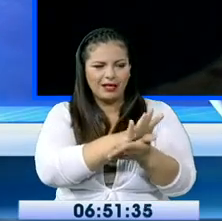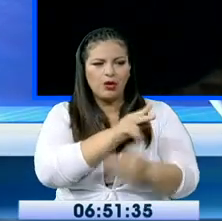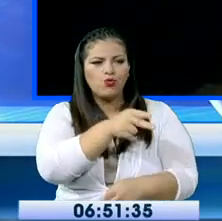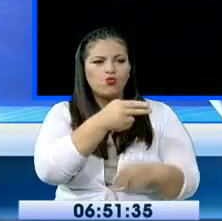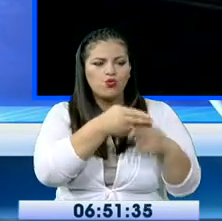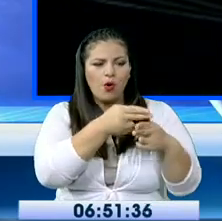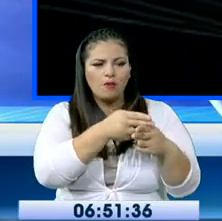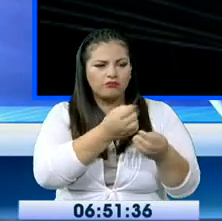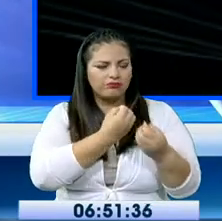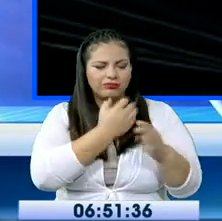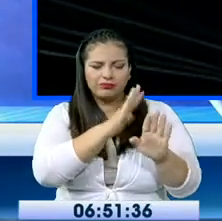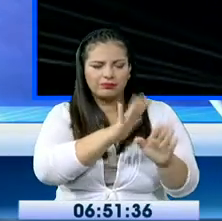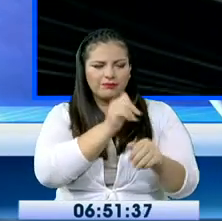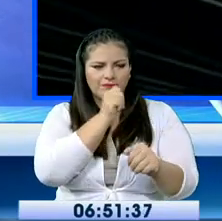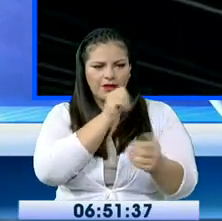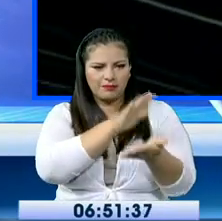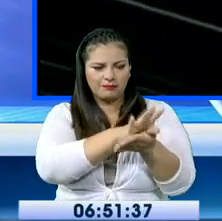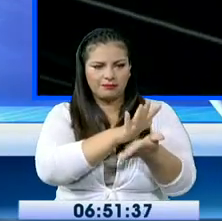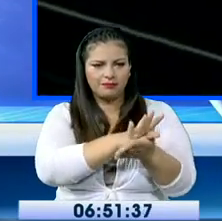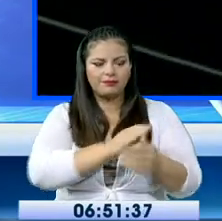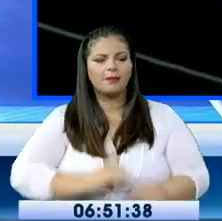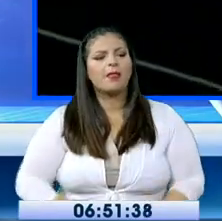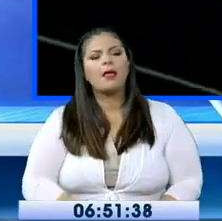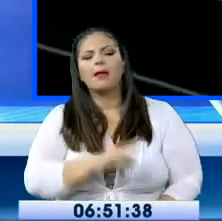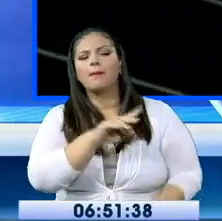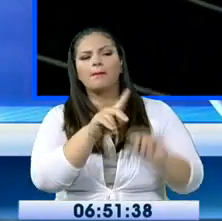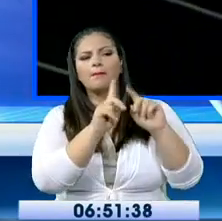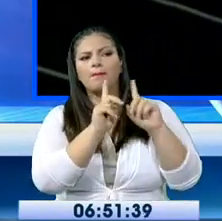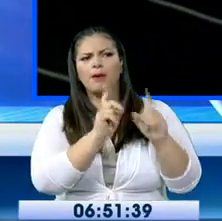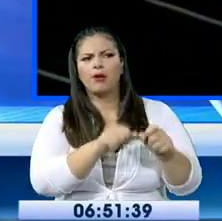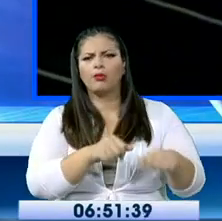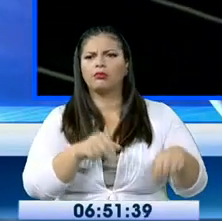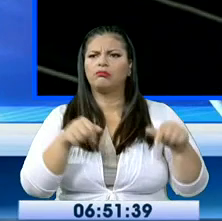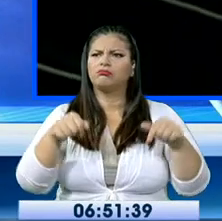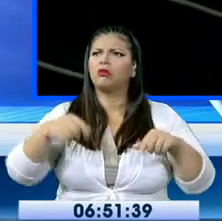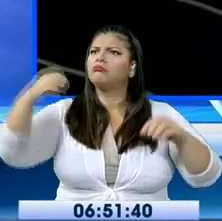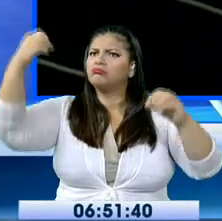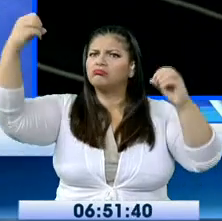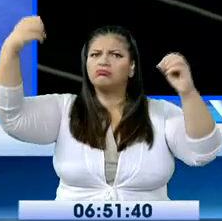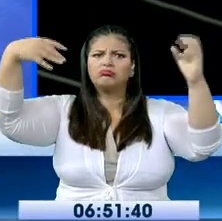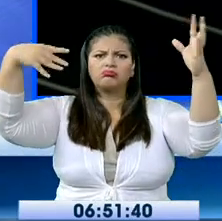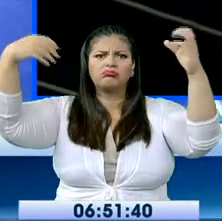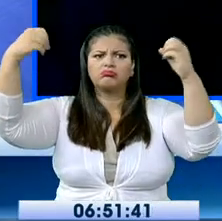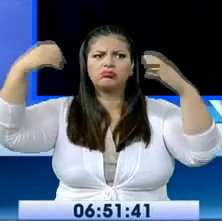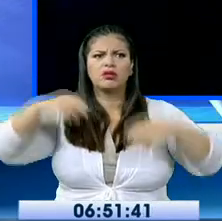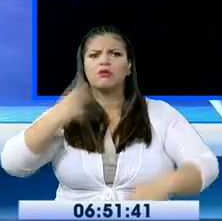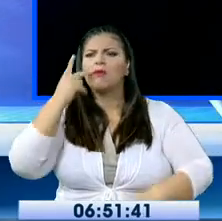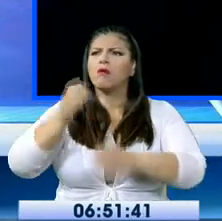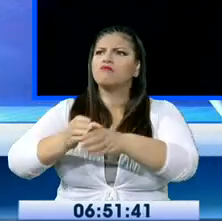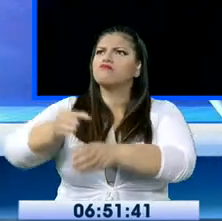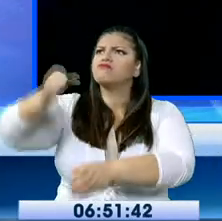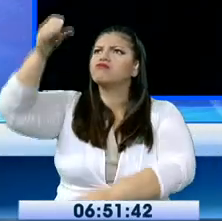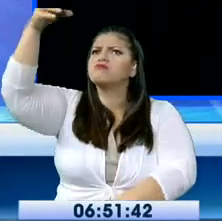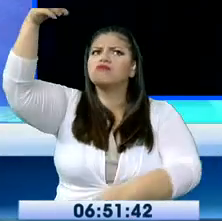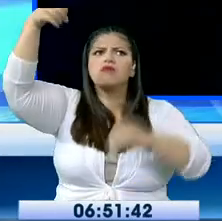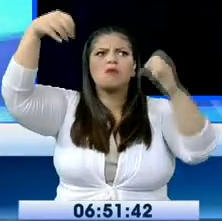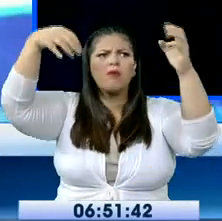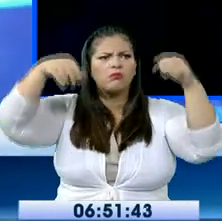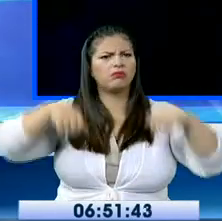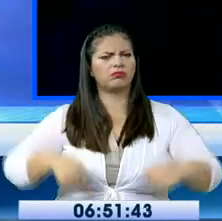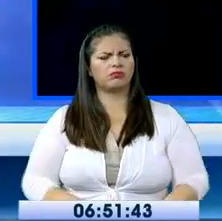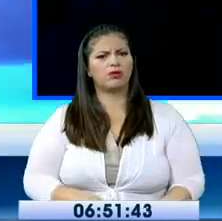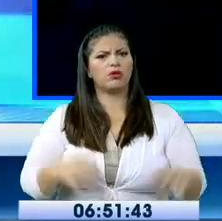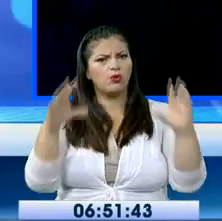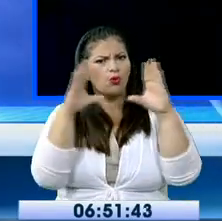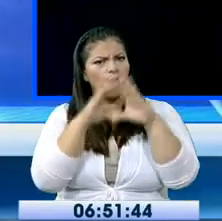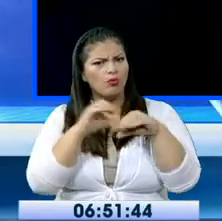la falta de luz si lo que más observo por aquí son postes de alumbrado público? Sí, ya son 3 meses ya que no hay luz